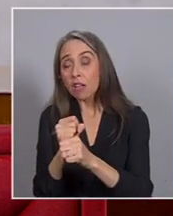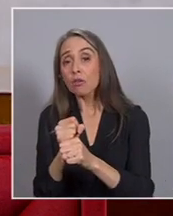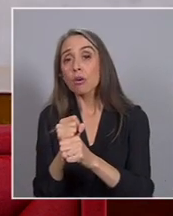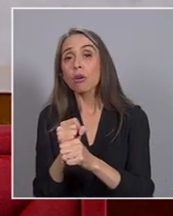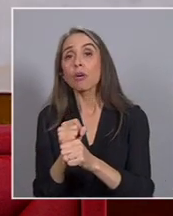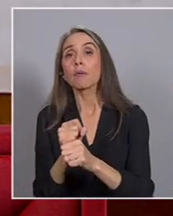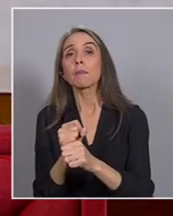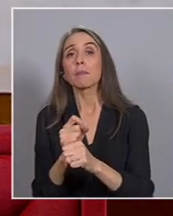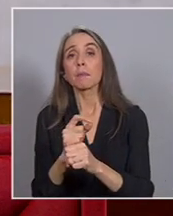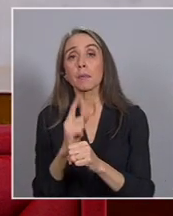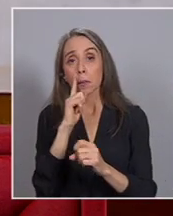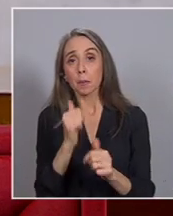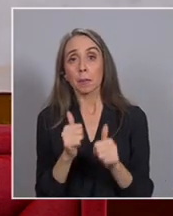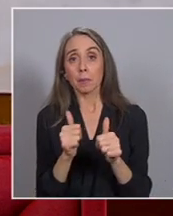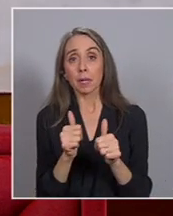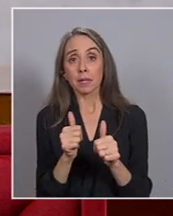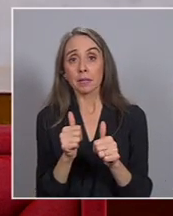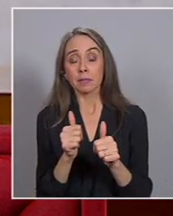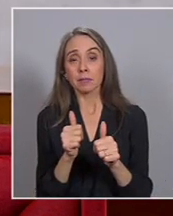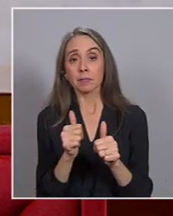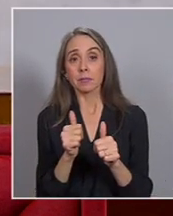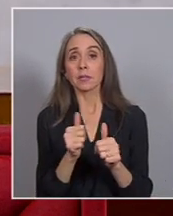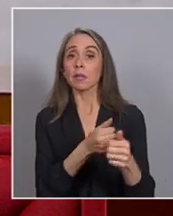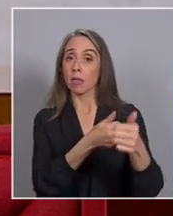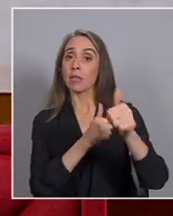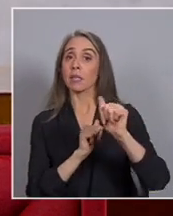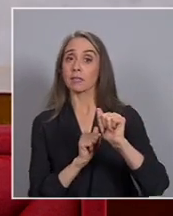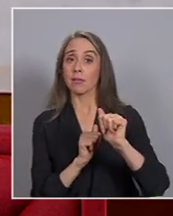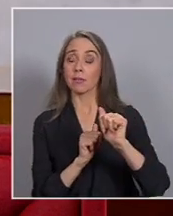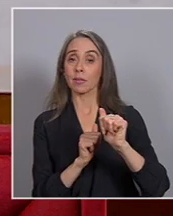el éxito es un desafío.